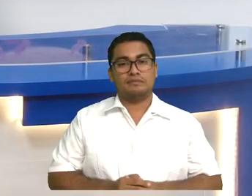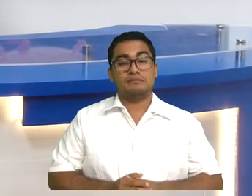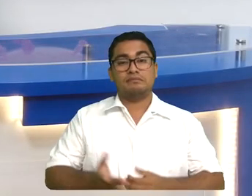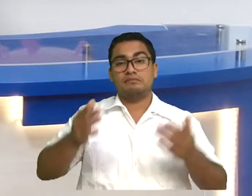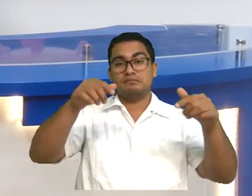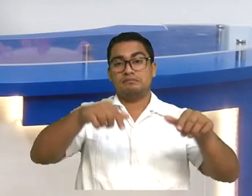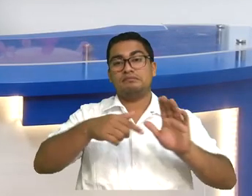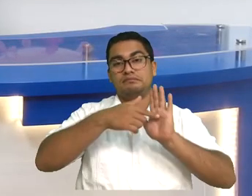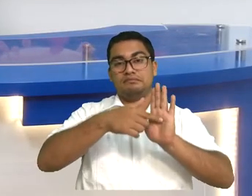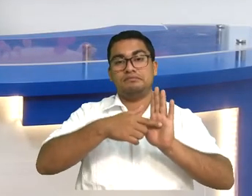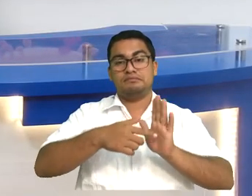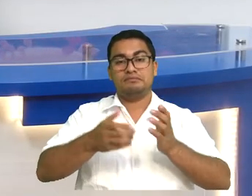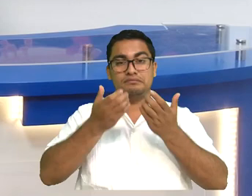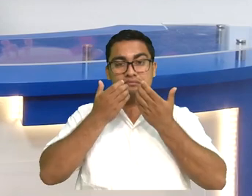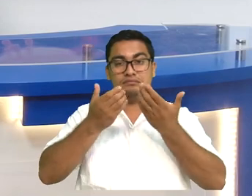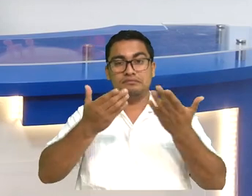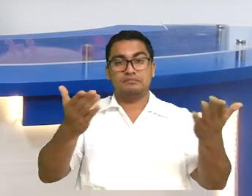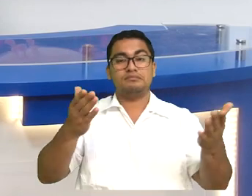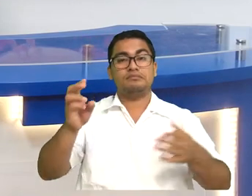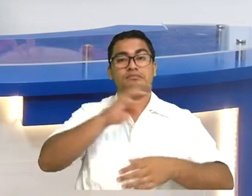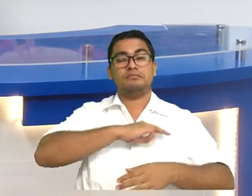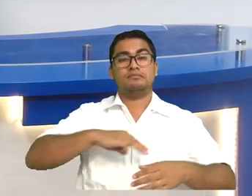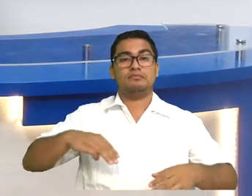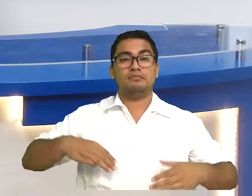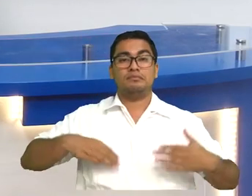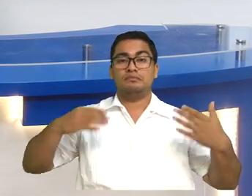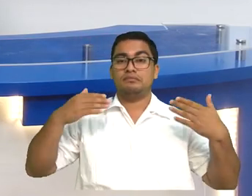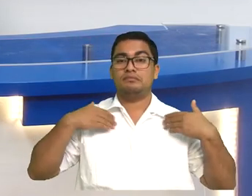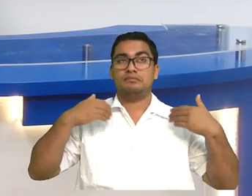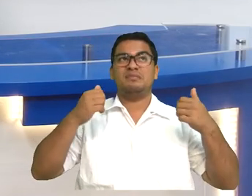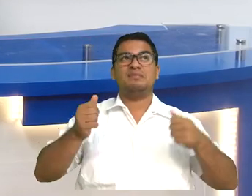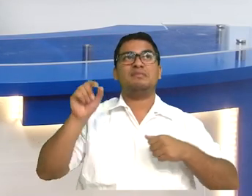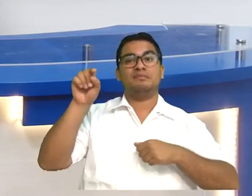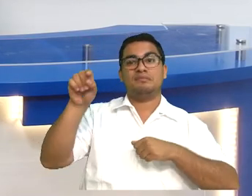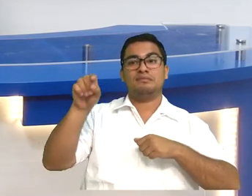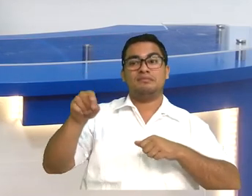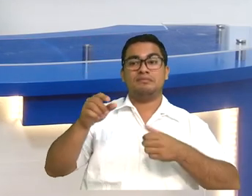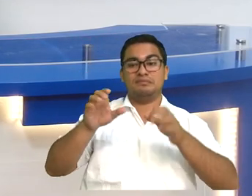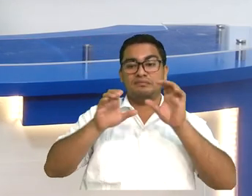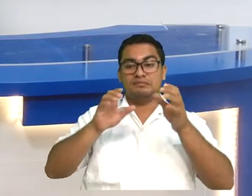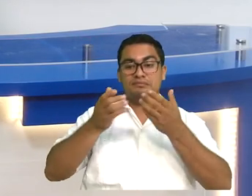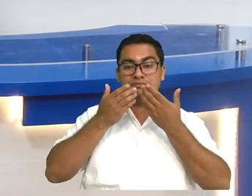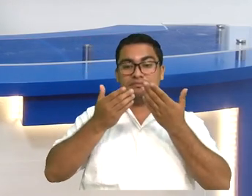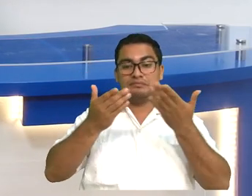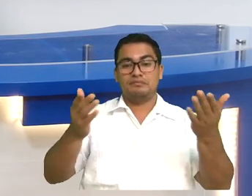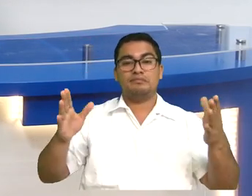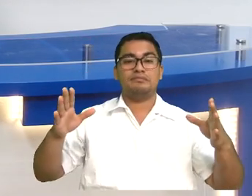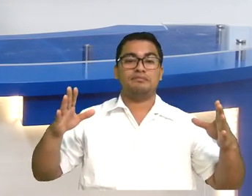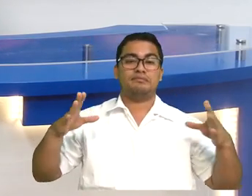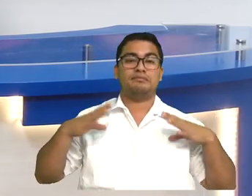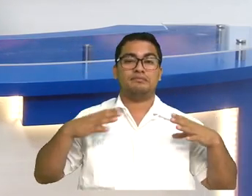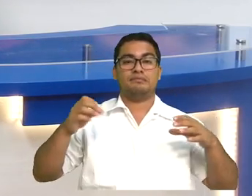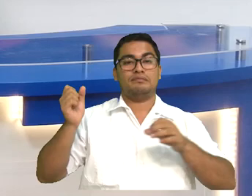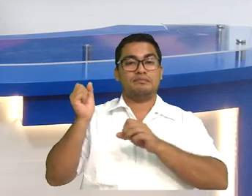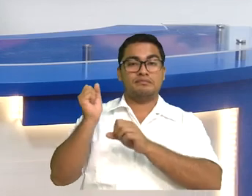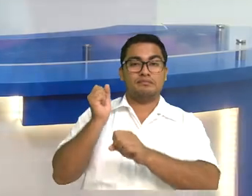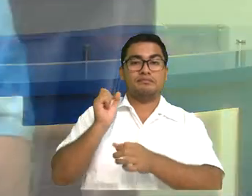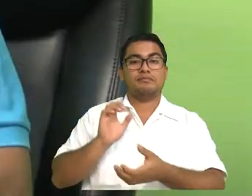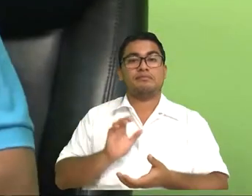Ahora les compartimos información desde el Ministerio del Trabajo, donde se está emitiendo un comunicado sobre las vacaciones de Semana